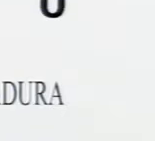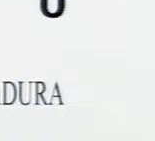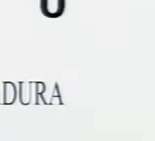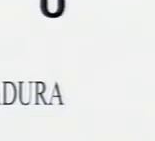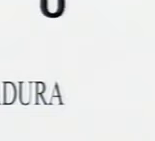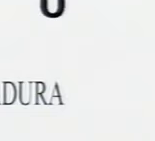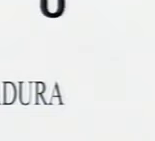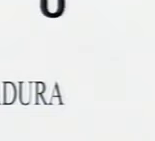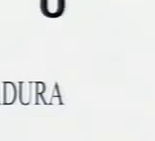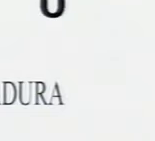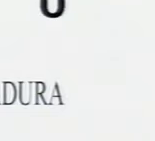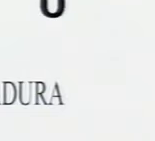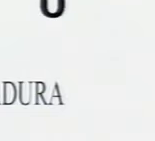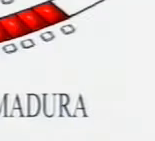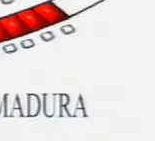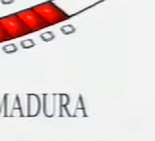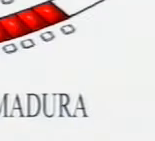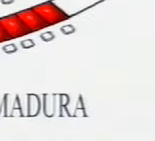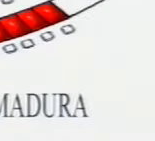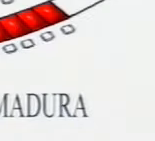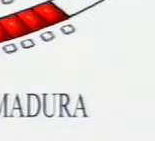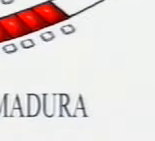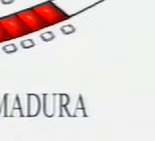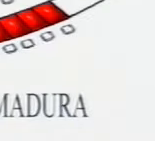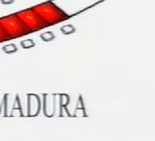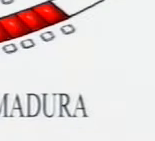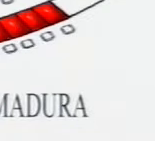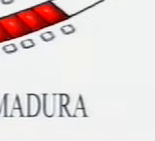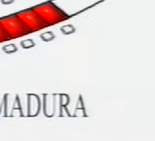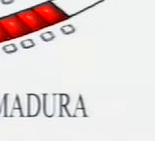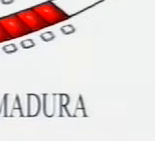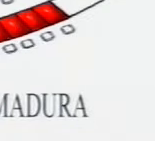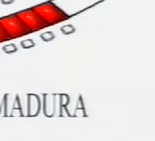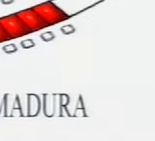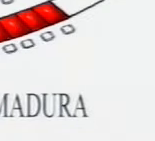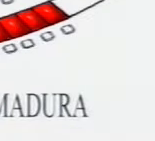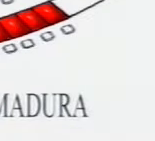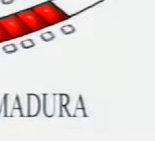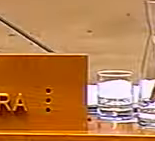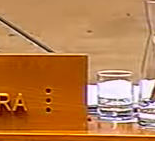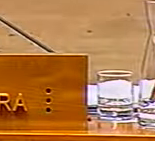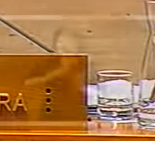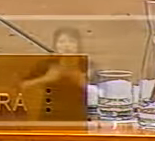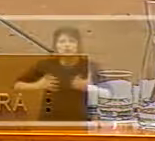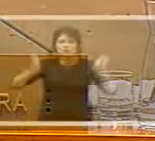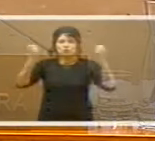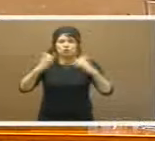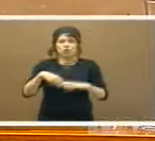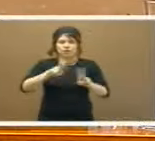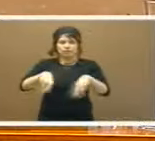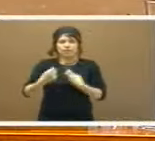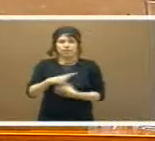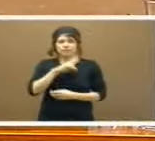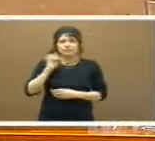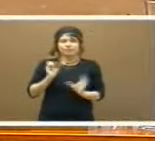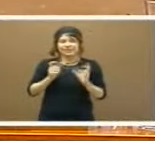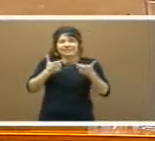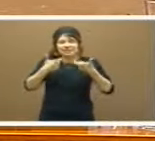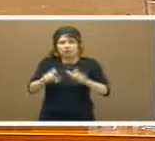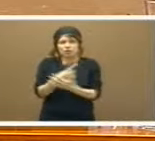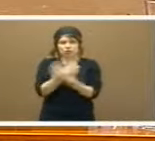abstenciones ninguna. Queda aprobada la enmienda número 612. A continuación, señorías, las enmiendas reservadas a la